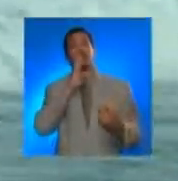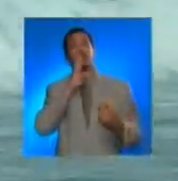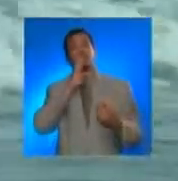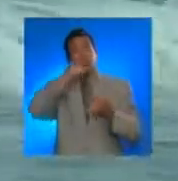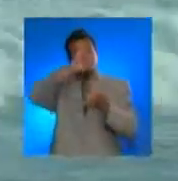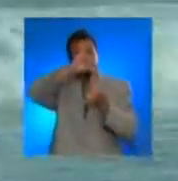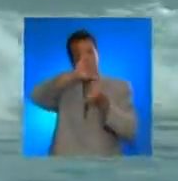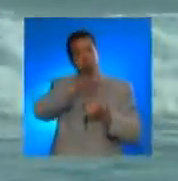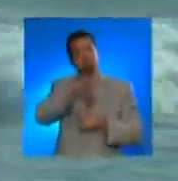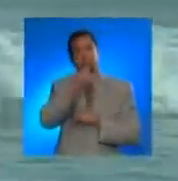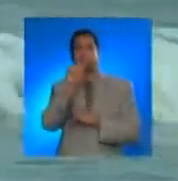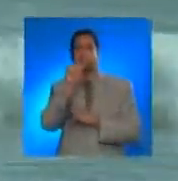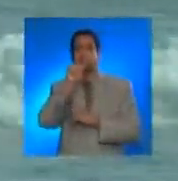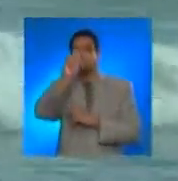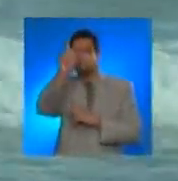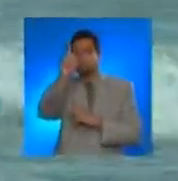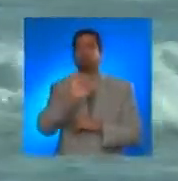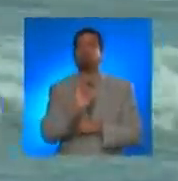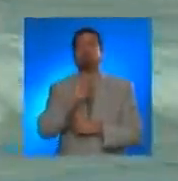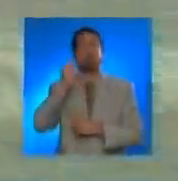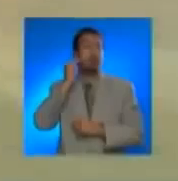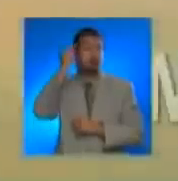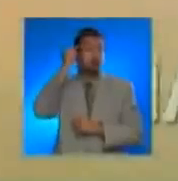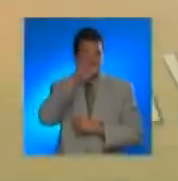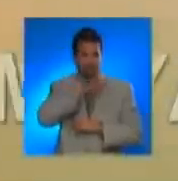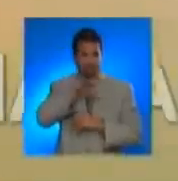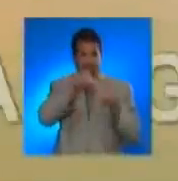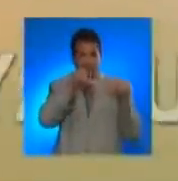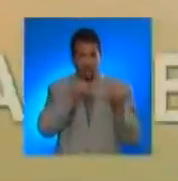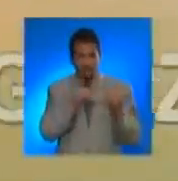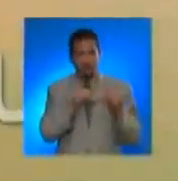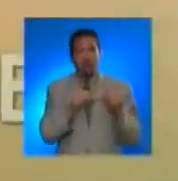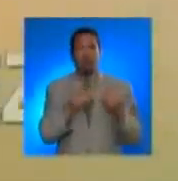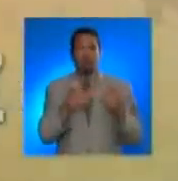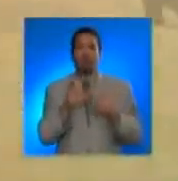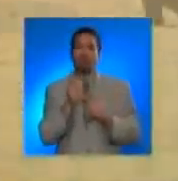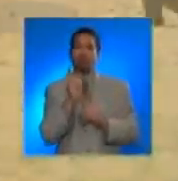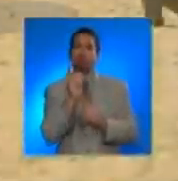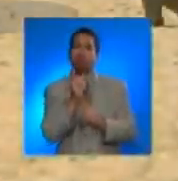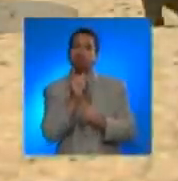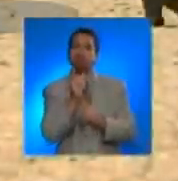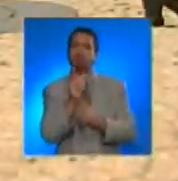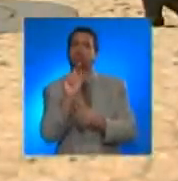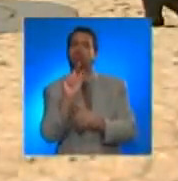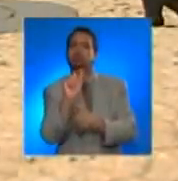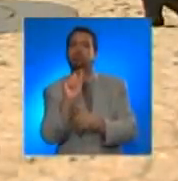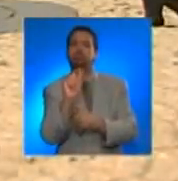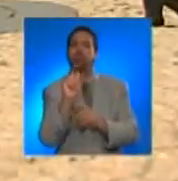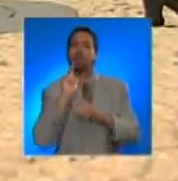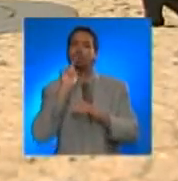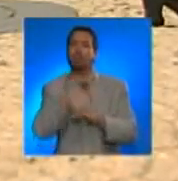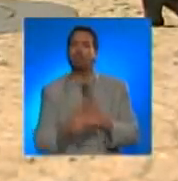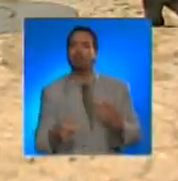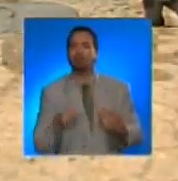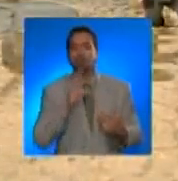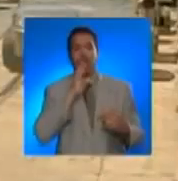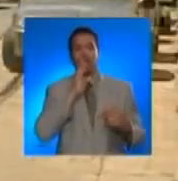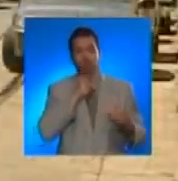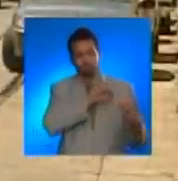En Punta Borinque, en Aguadilla, el mar se retiró casi inmediatamente después del terremoto y cuando regresó, alcanzó la altura de 20